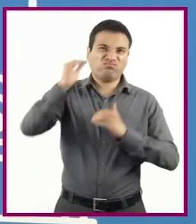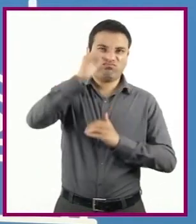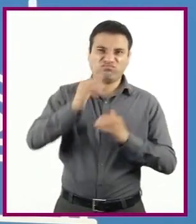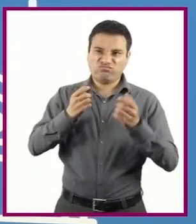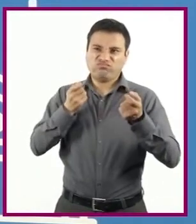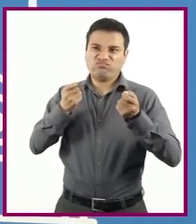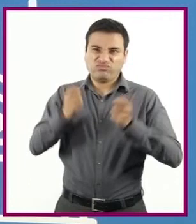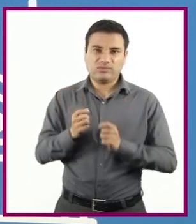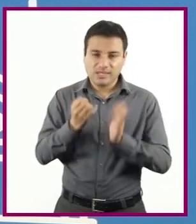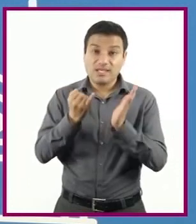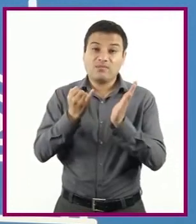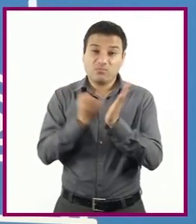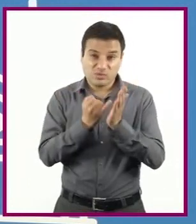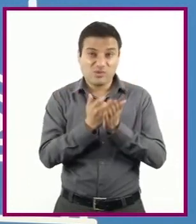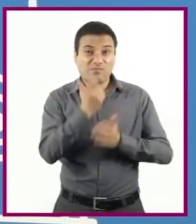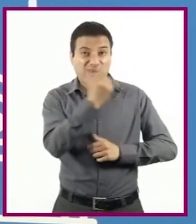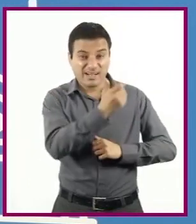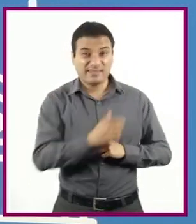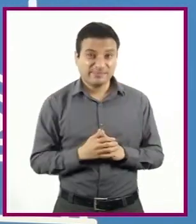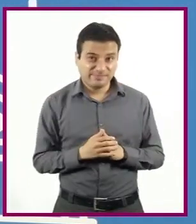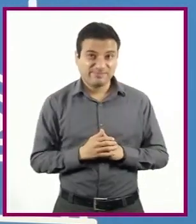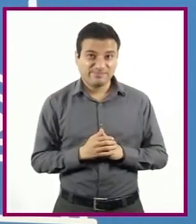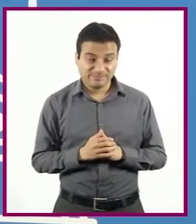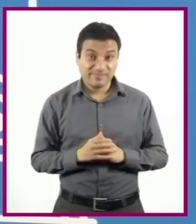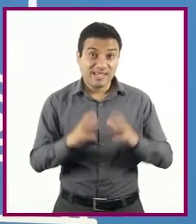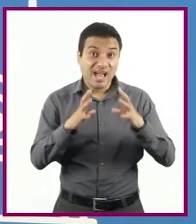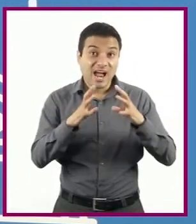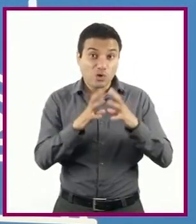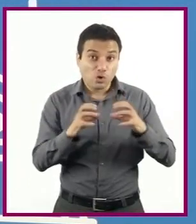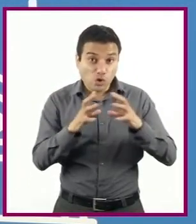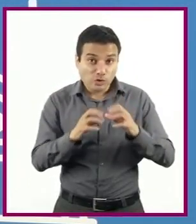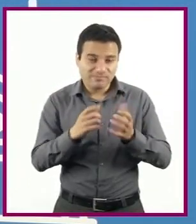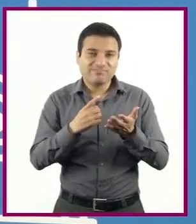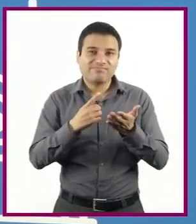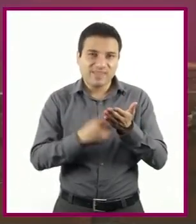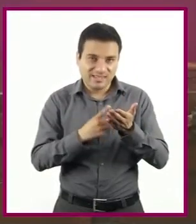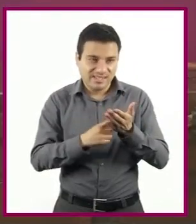sus tributarios, en especial el algodón y la vainilla.